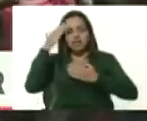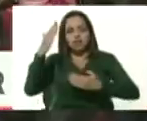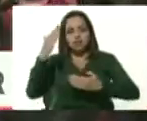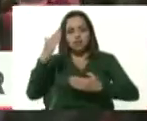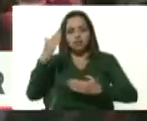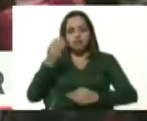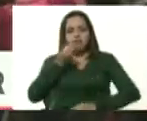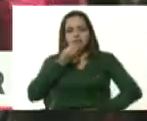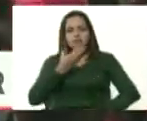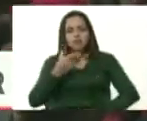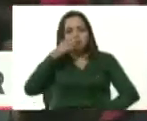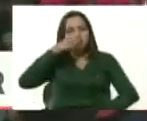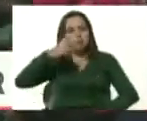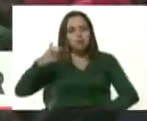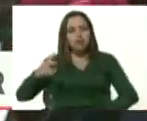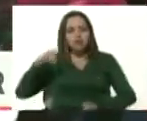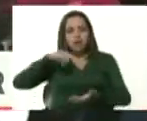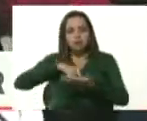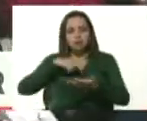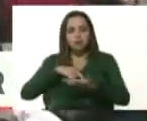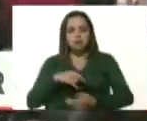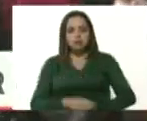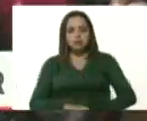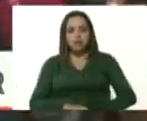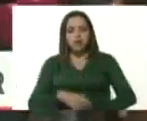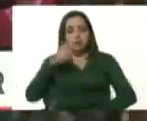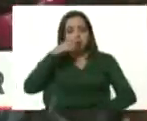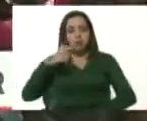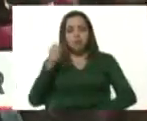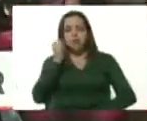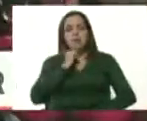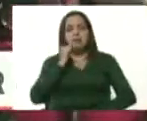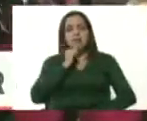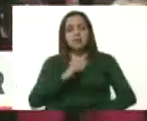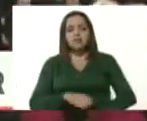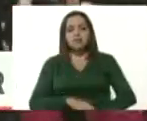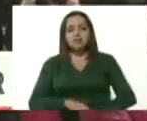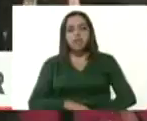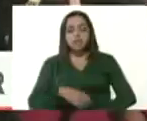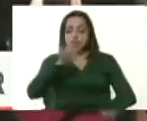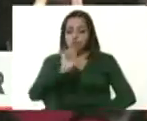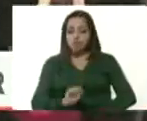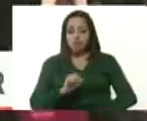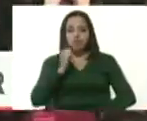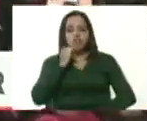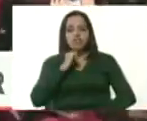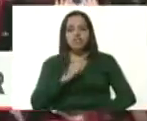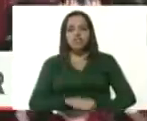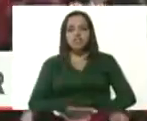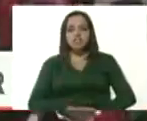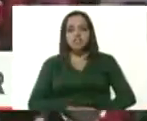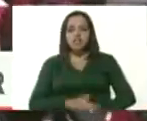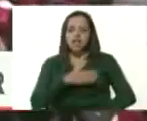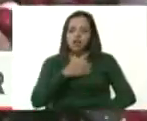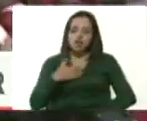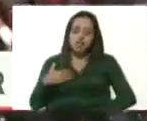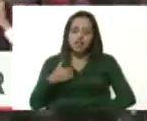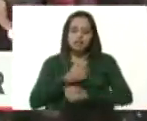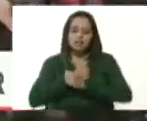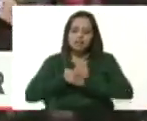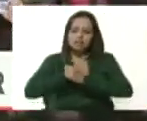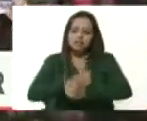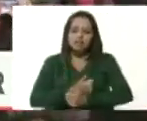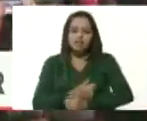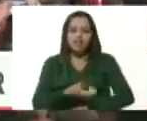maravilloso a su pueblo carabobeño, a su pueblo de Valencia, del sur de Valencia, que lo quiere, lo aprecia y